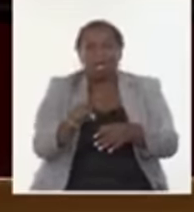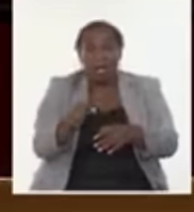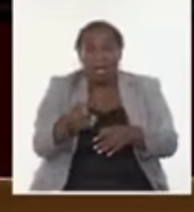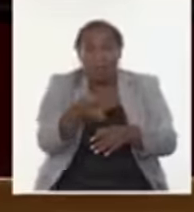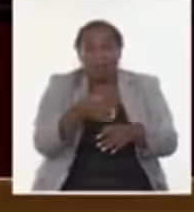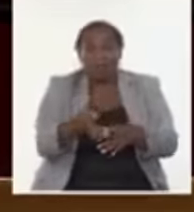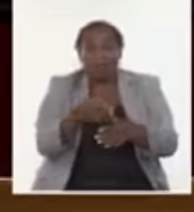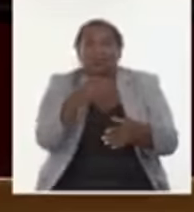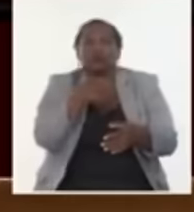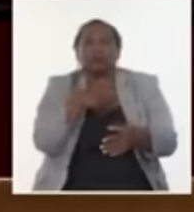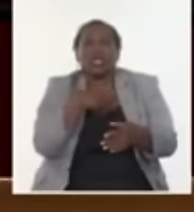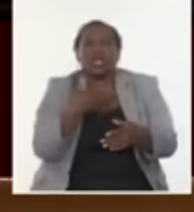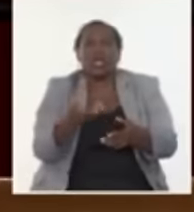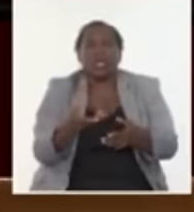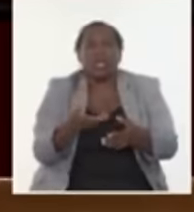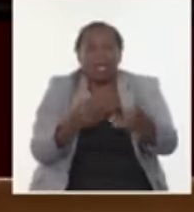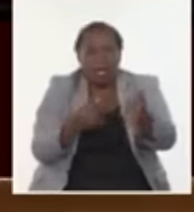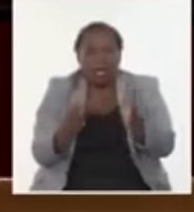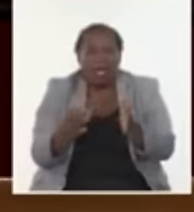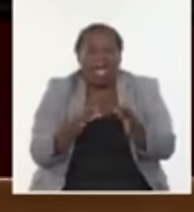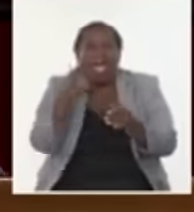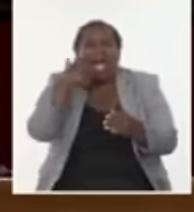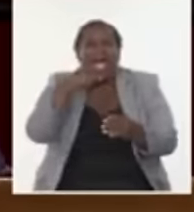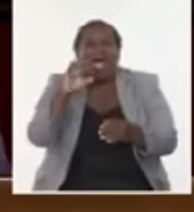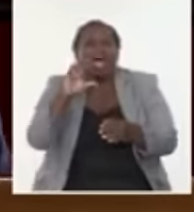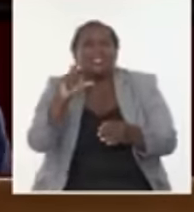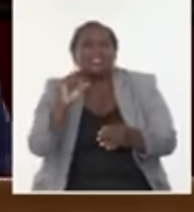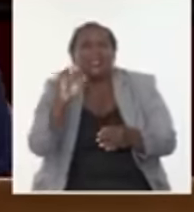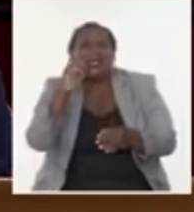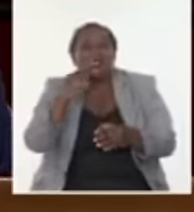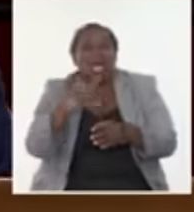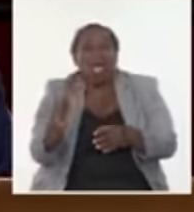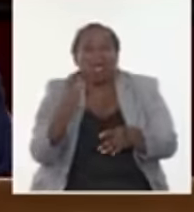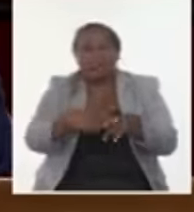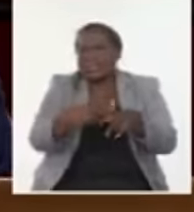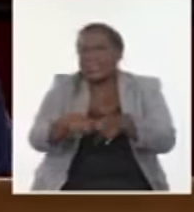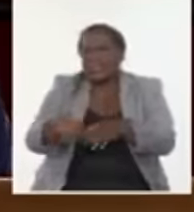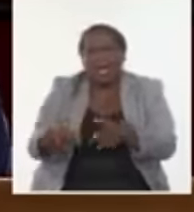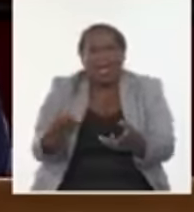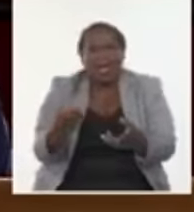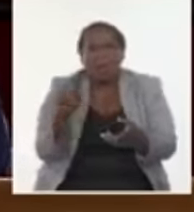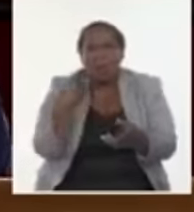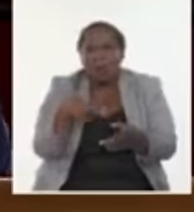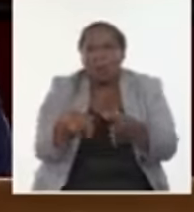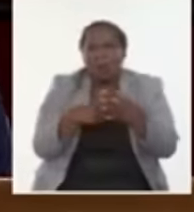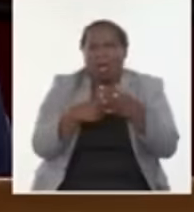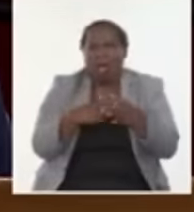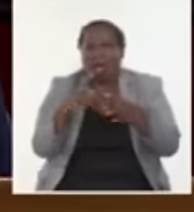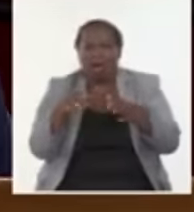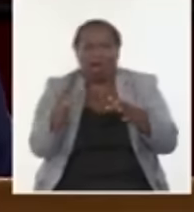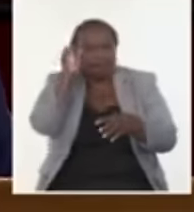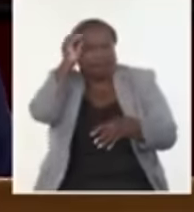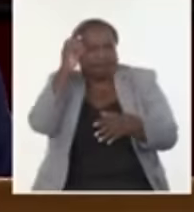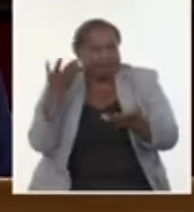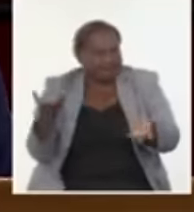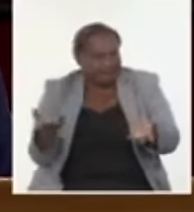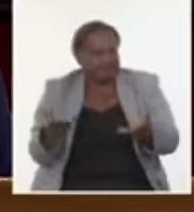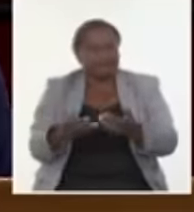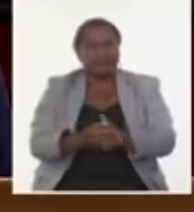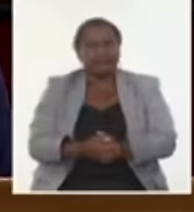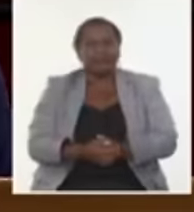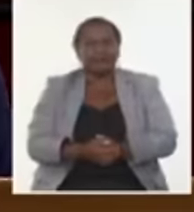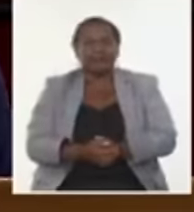y no hacemos ladrillo, no hacemos todo lo que pudiera surgir de esos materiales y buscar soluciones alternativas.